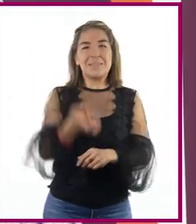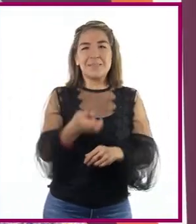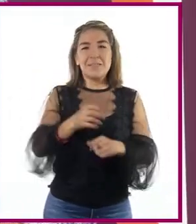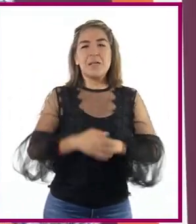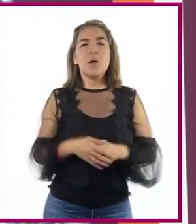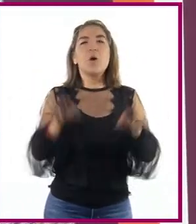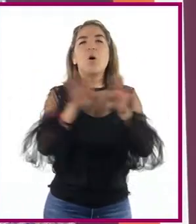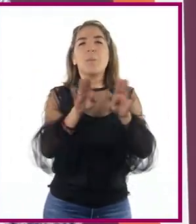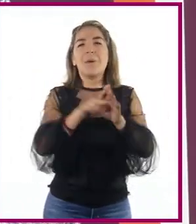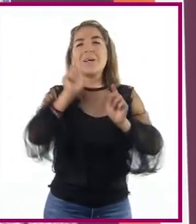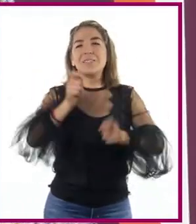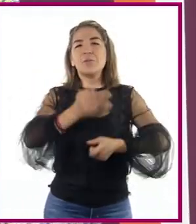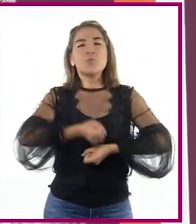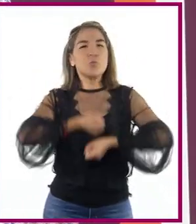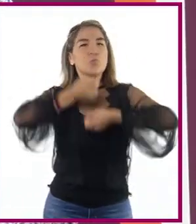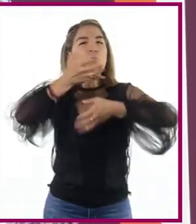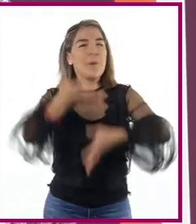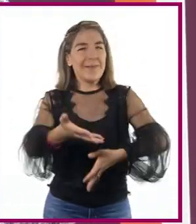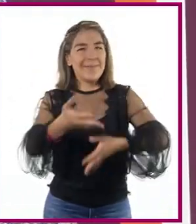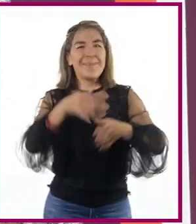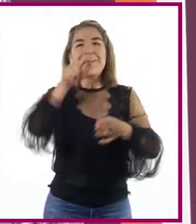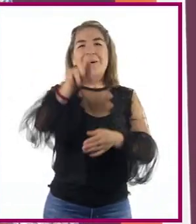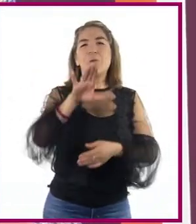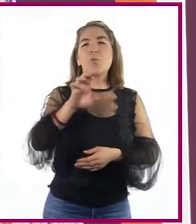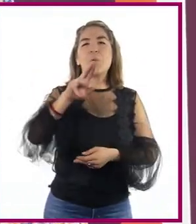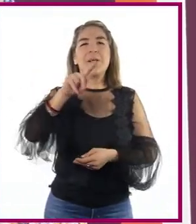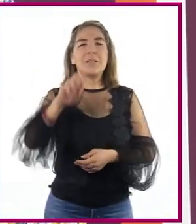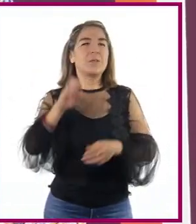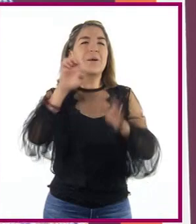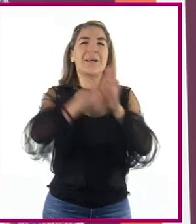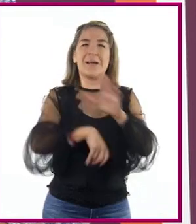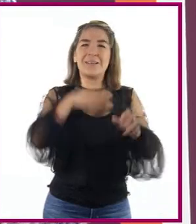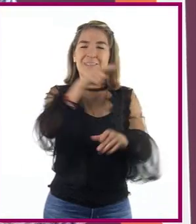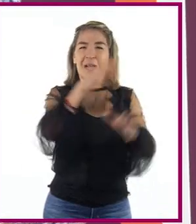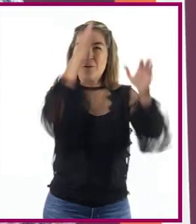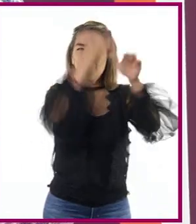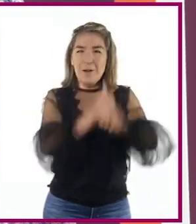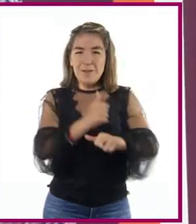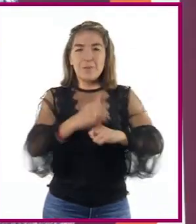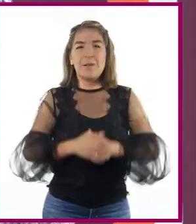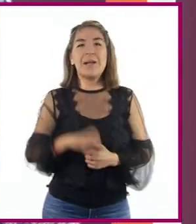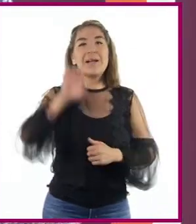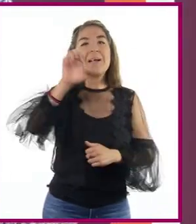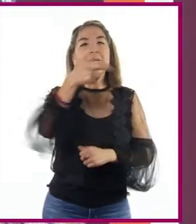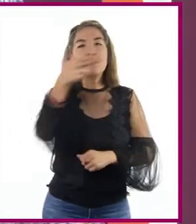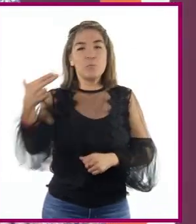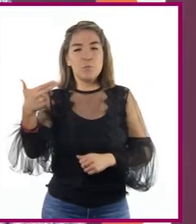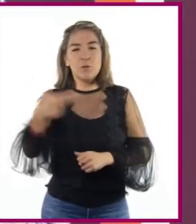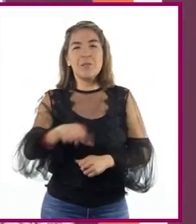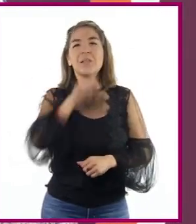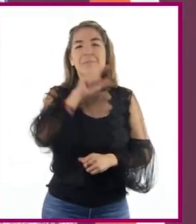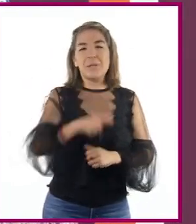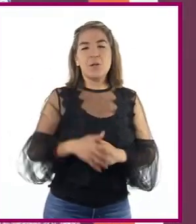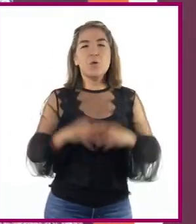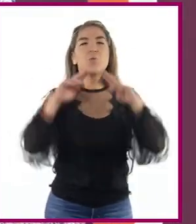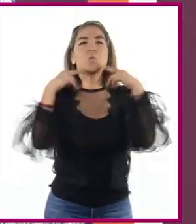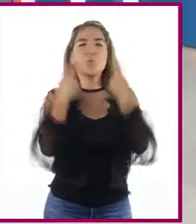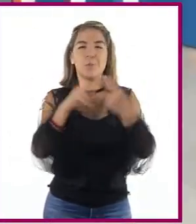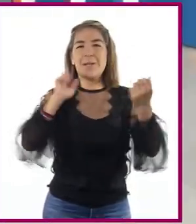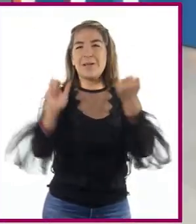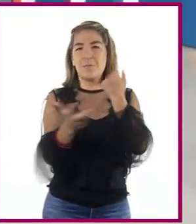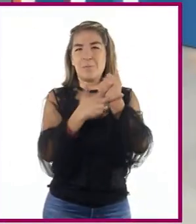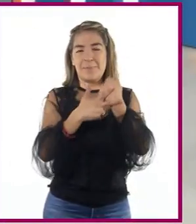prosa a manera de cuento. Por ejemplo, el Tratado de Maastricht, el euro o la Unión